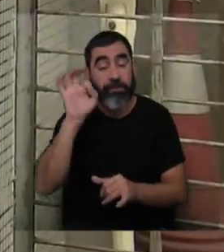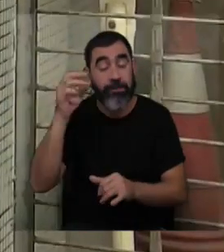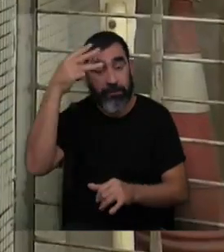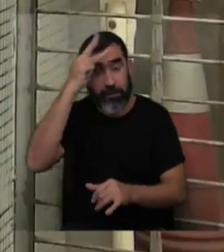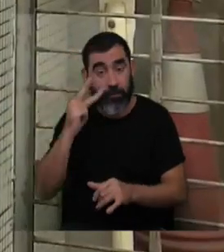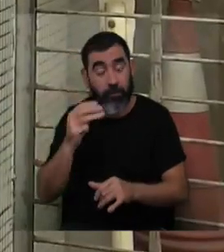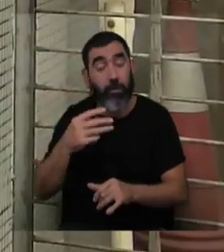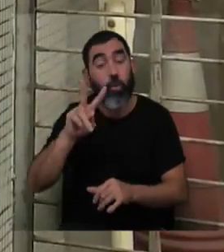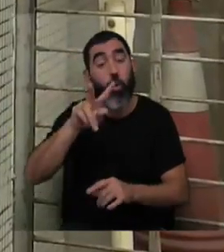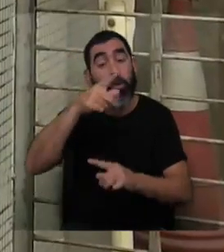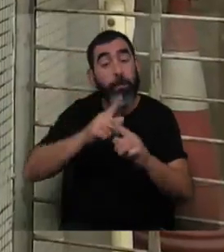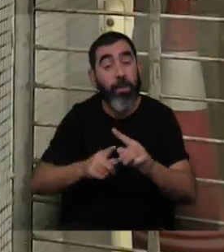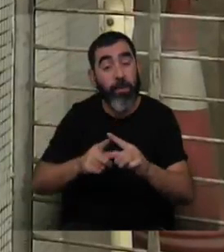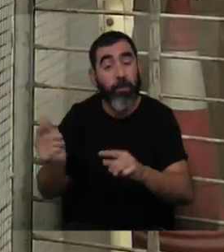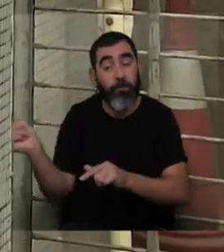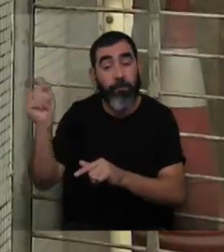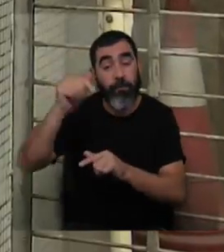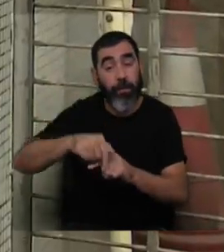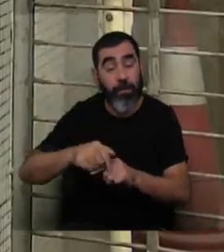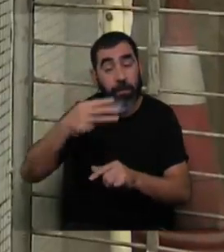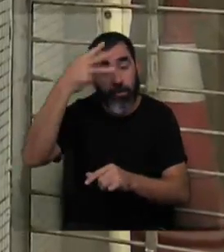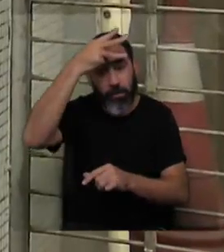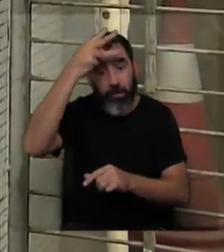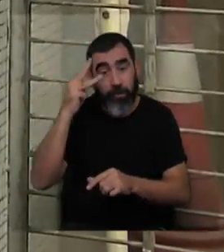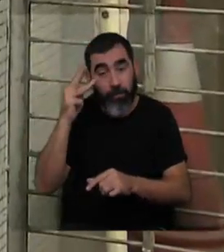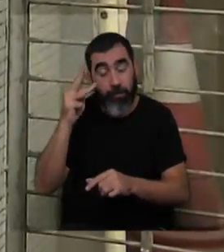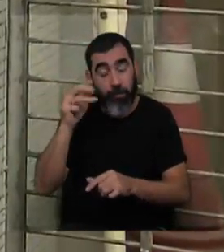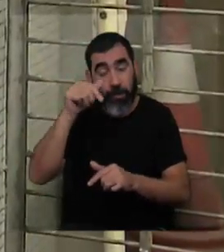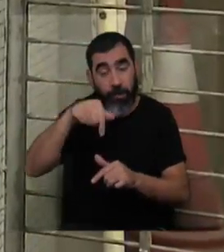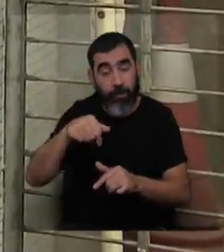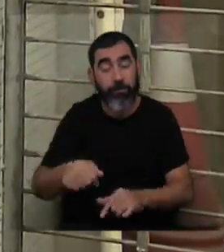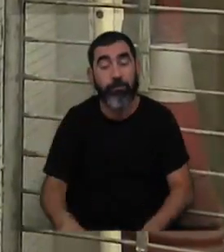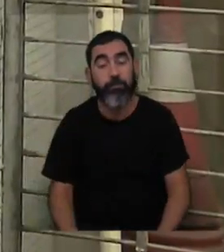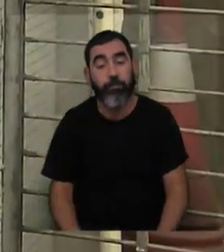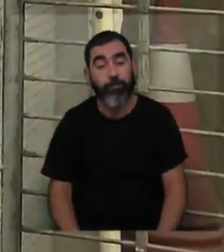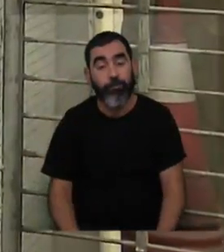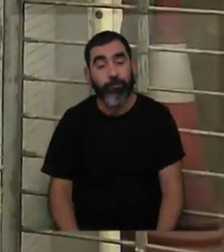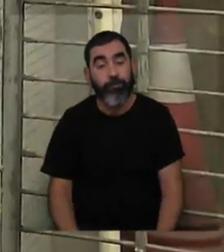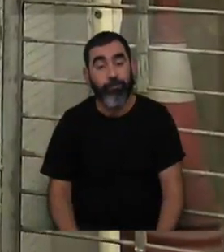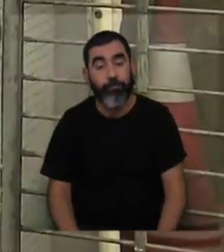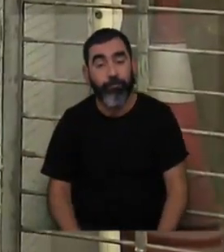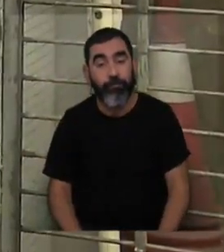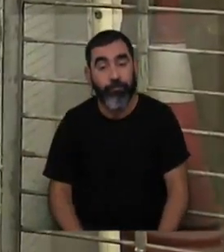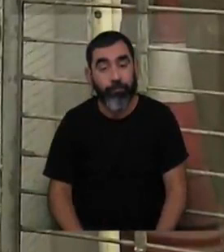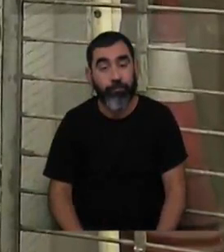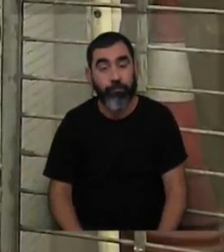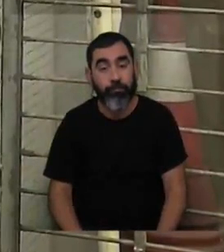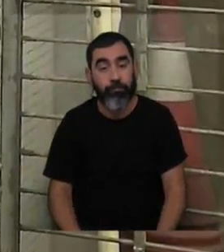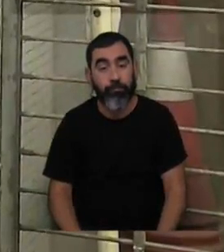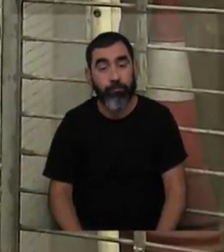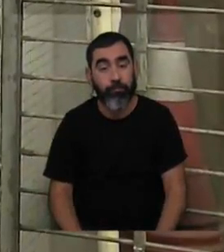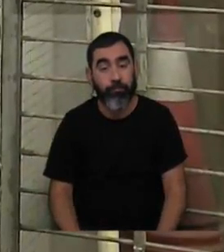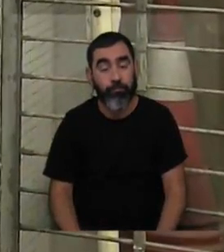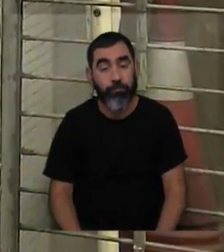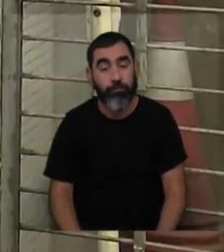decíamos, 14:30 está previsto que declare Penades aquí. Vamos a justamente